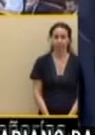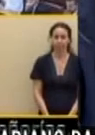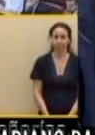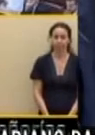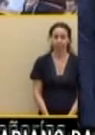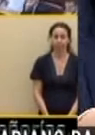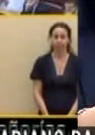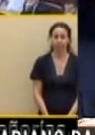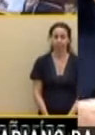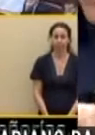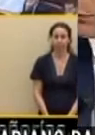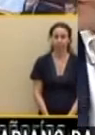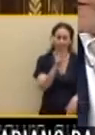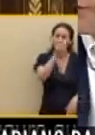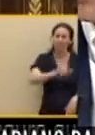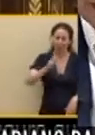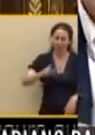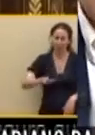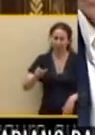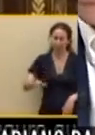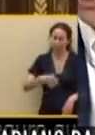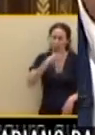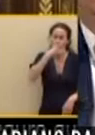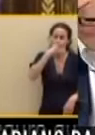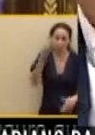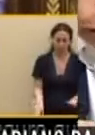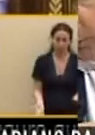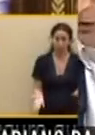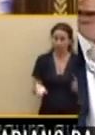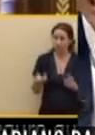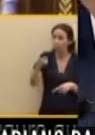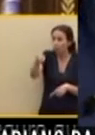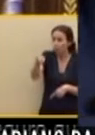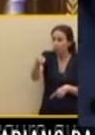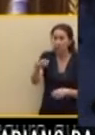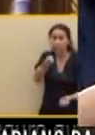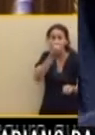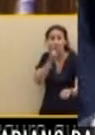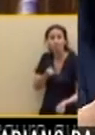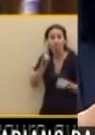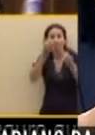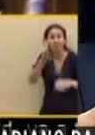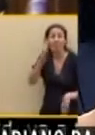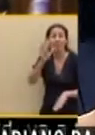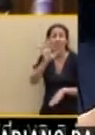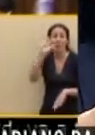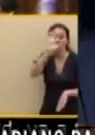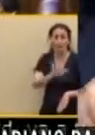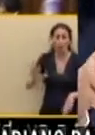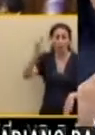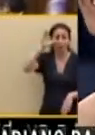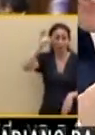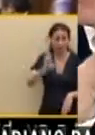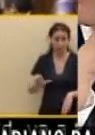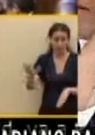finalmente hubiera segundas elecciones y tras las segundas elecciones gobernará porque no había otra alternativa a lograr mejor es esto de pablo y leyes